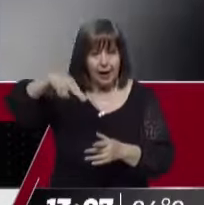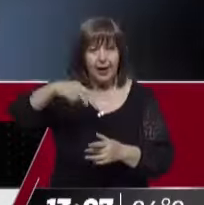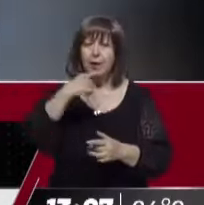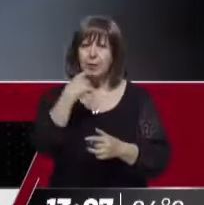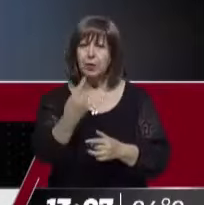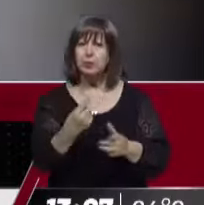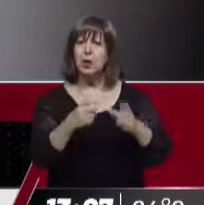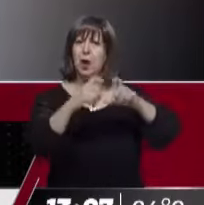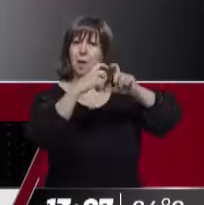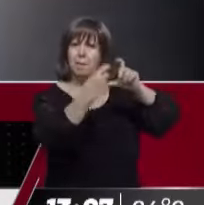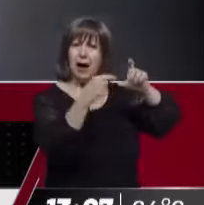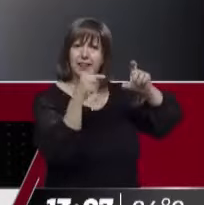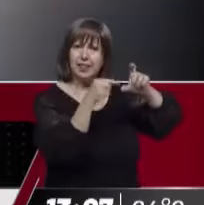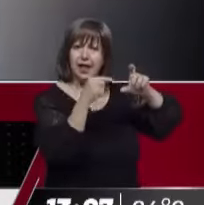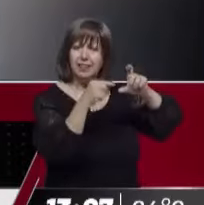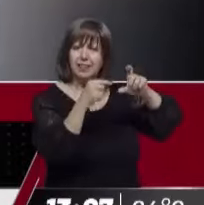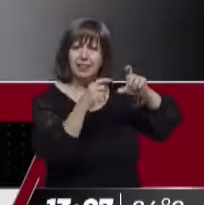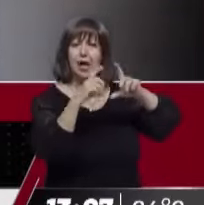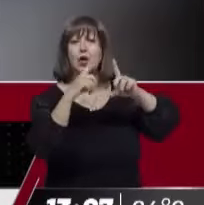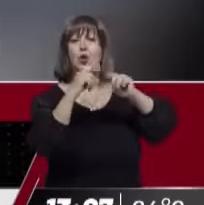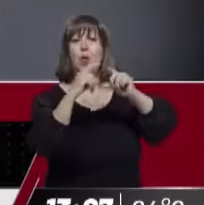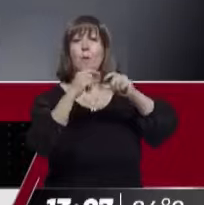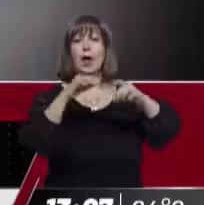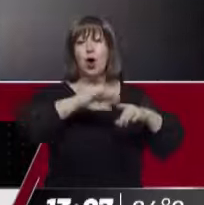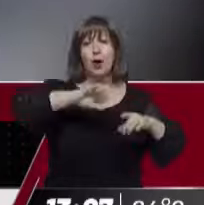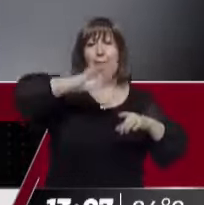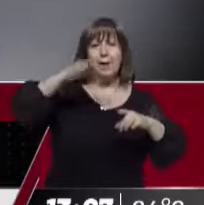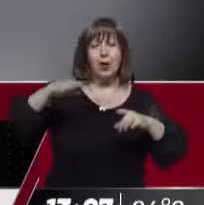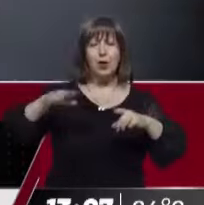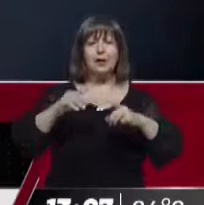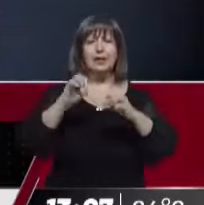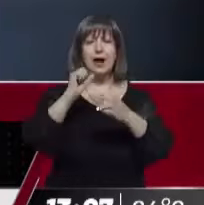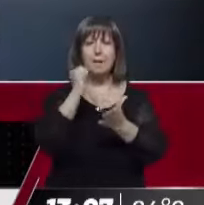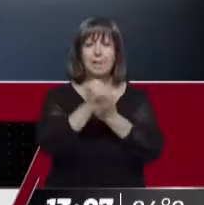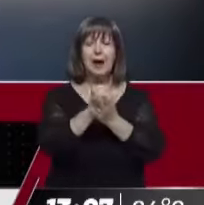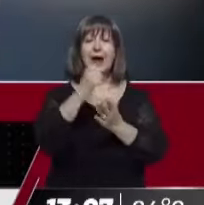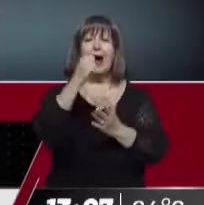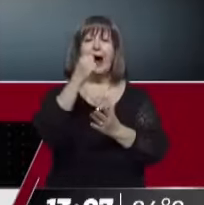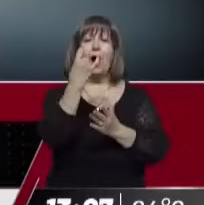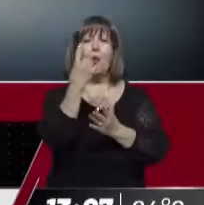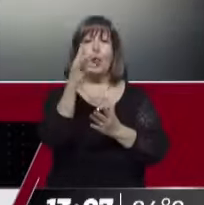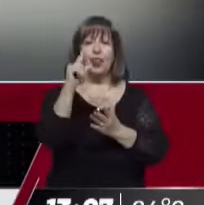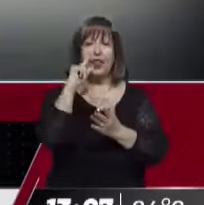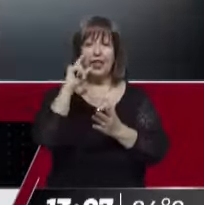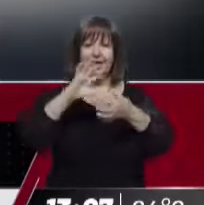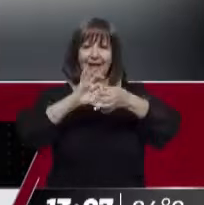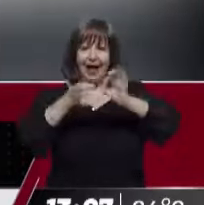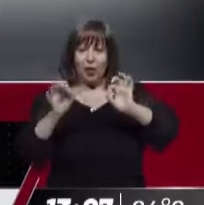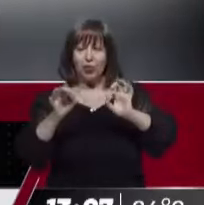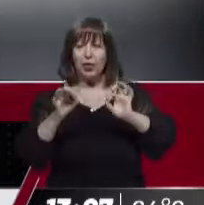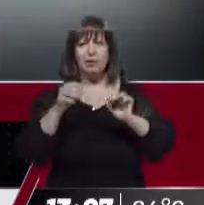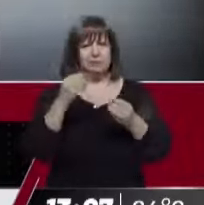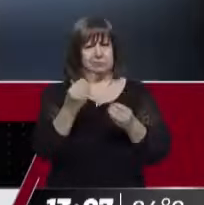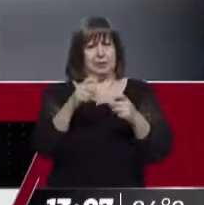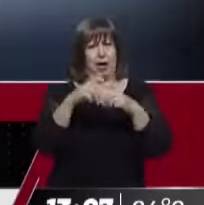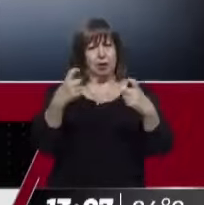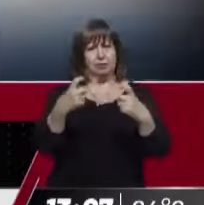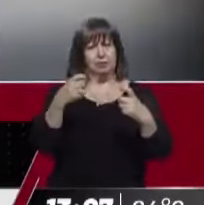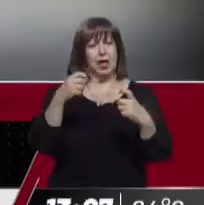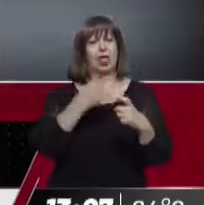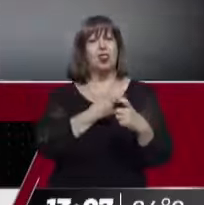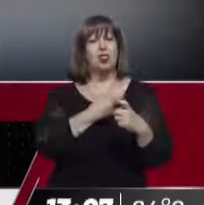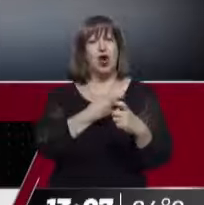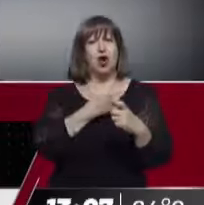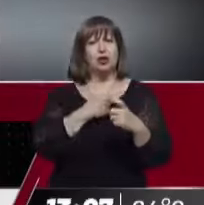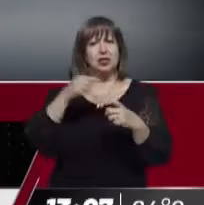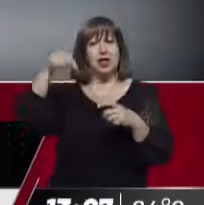esa patente y esa camioneta, estamos hablando de la camioneta Audi, que además es un vehículo de alta gama, está radicado en Chubut, más precisamente en